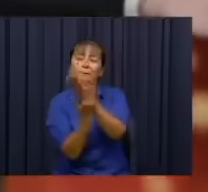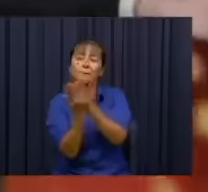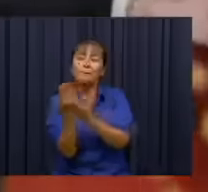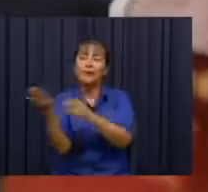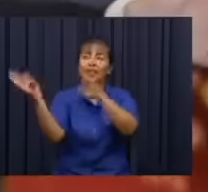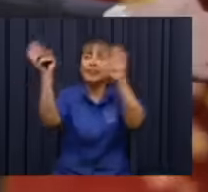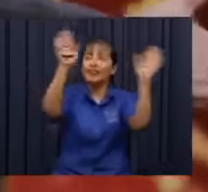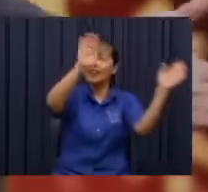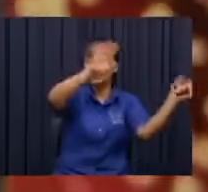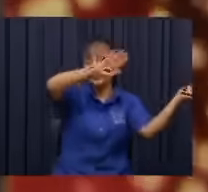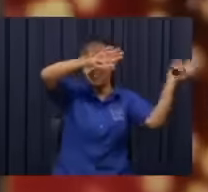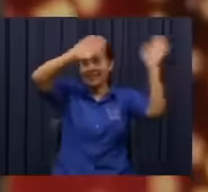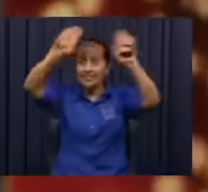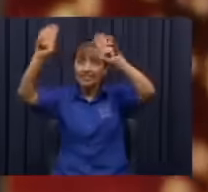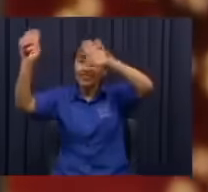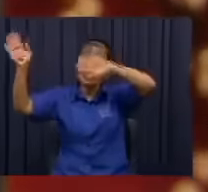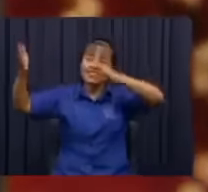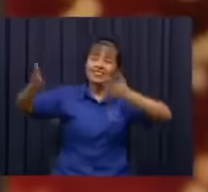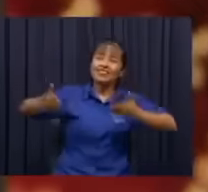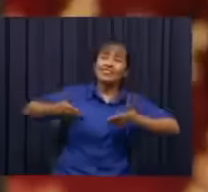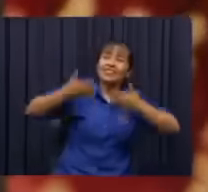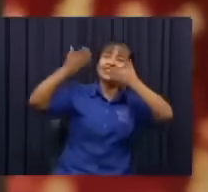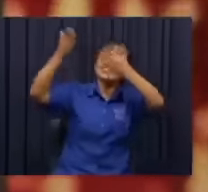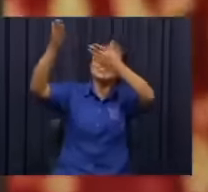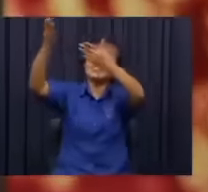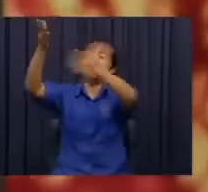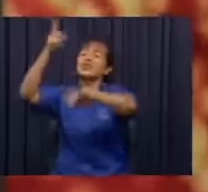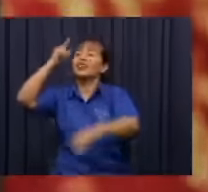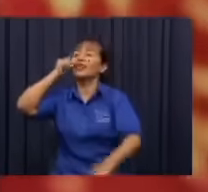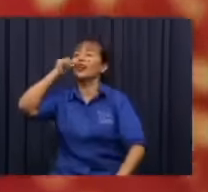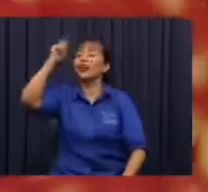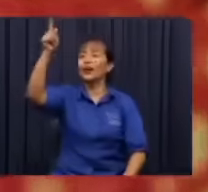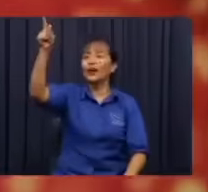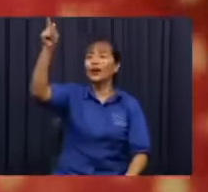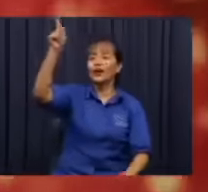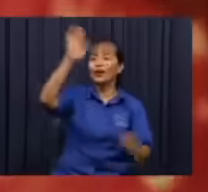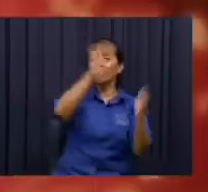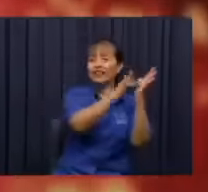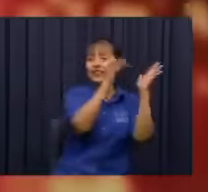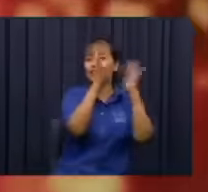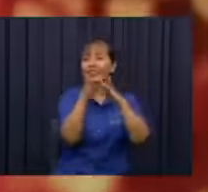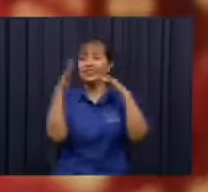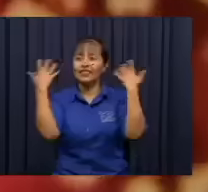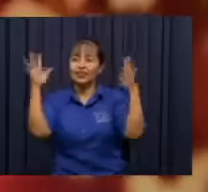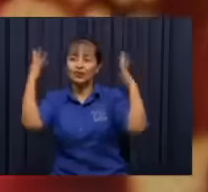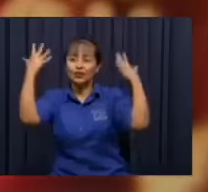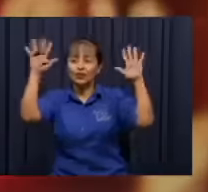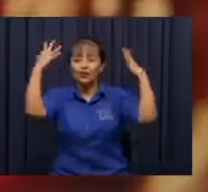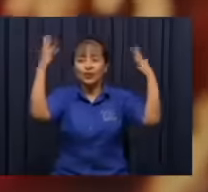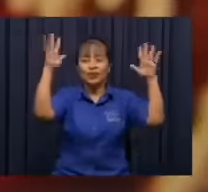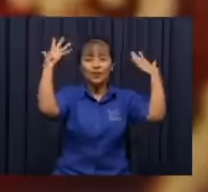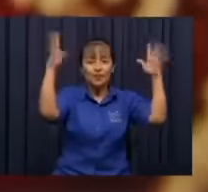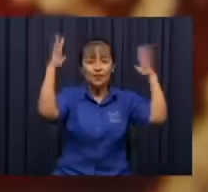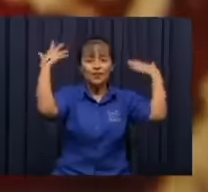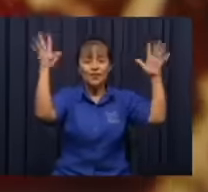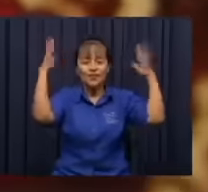Traigo mis manos llenas a ti, Señor. Aplaudiendo.